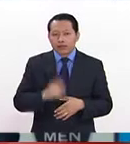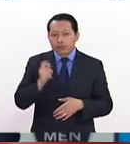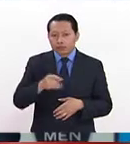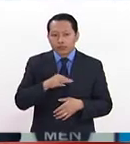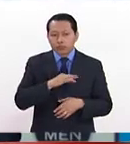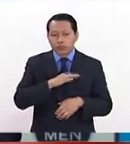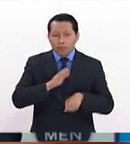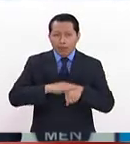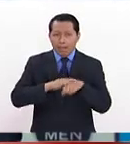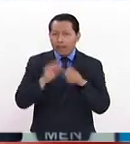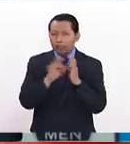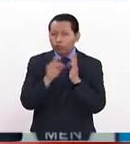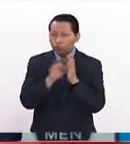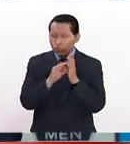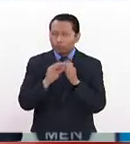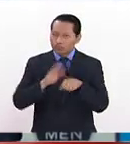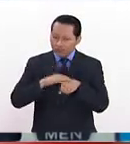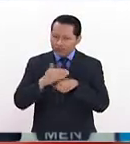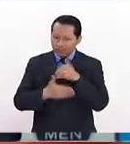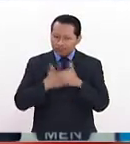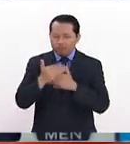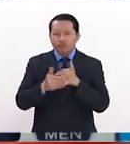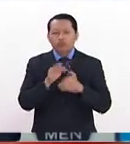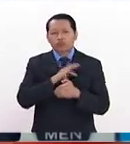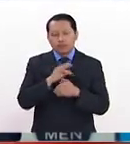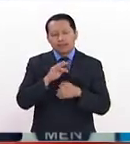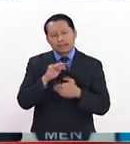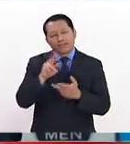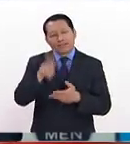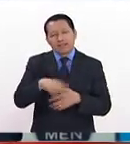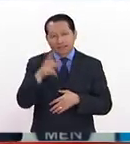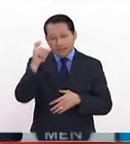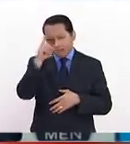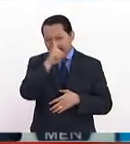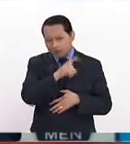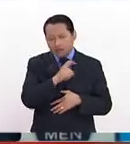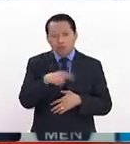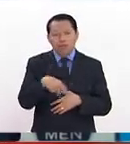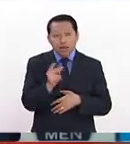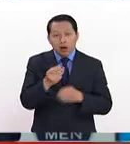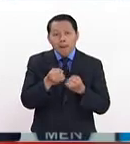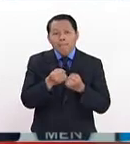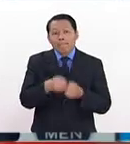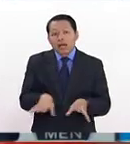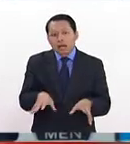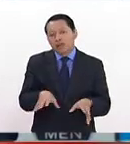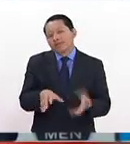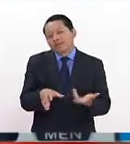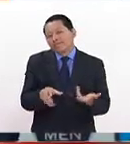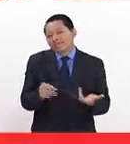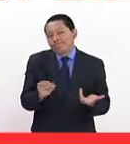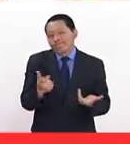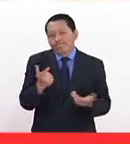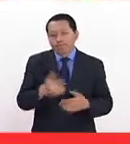conseguir los puntos es muy costoso, ¿eh? Pero perderlo se pierden a toda pastilla.